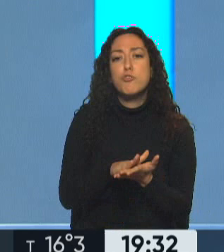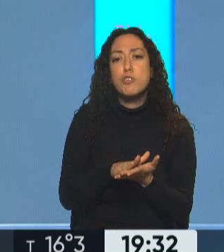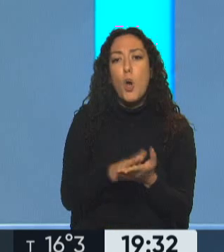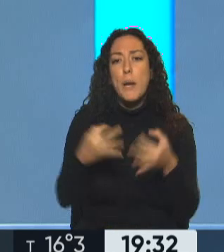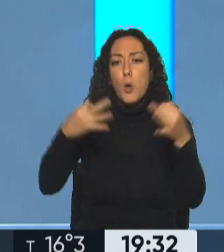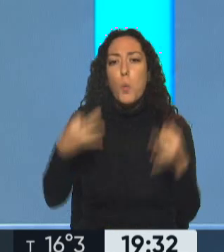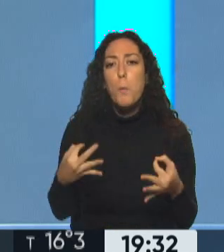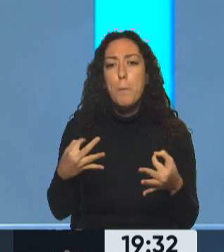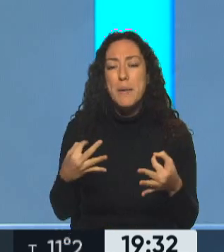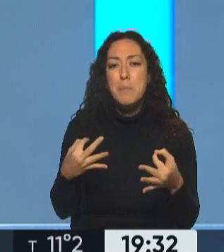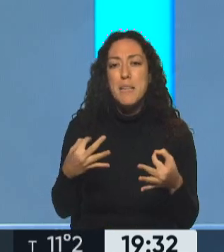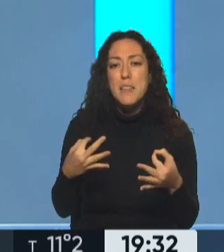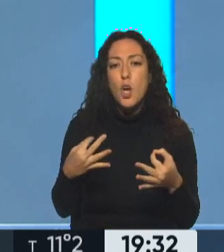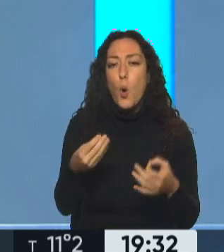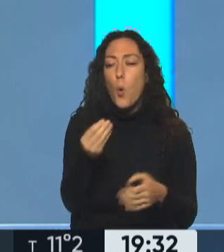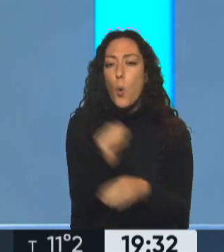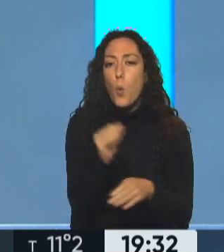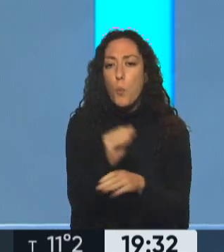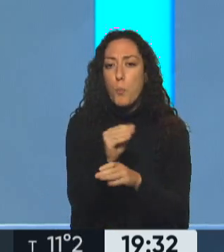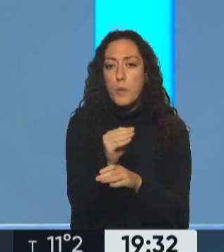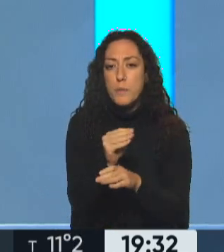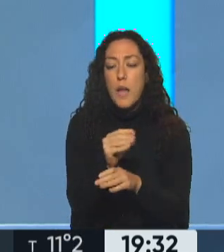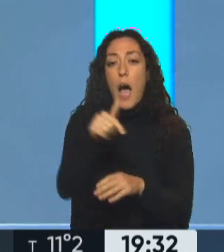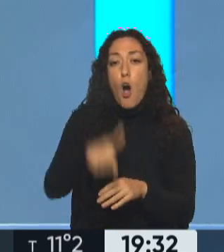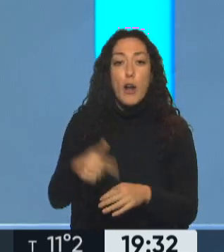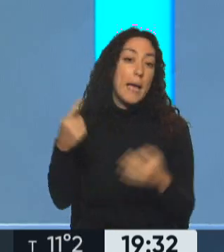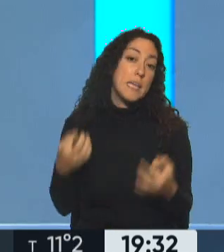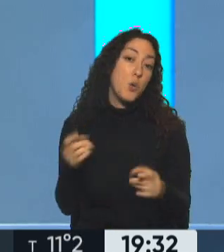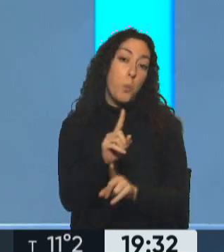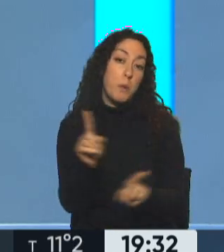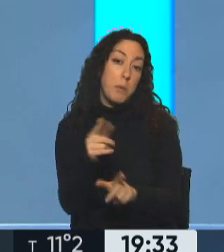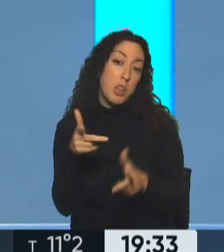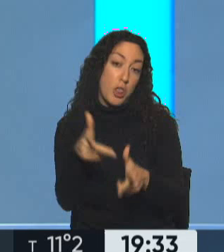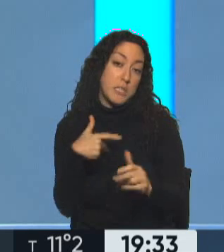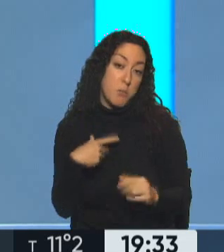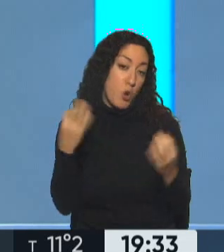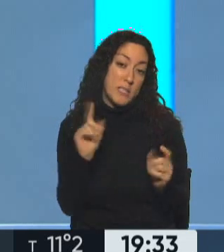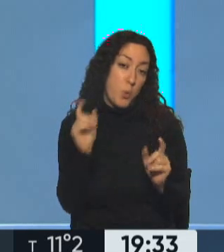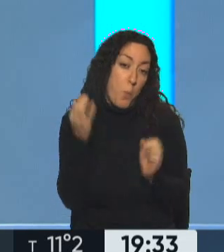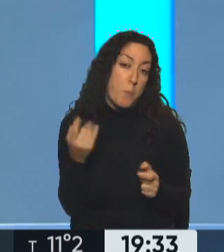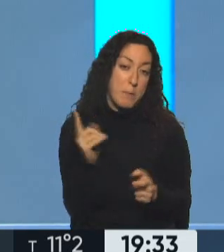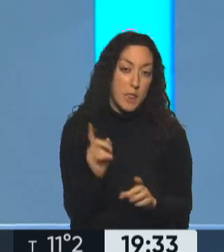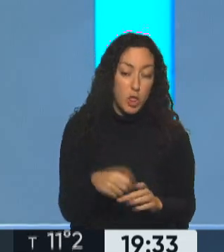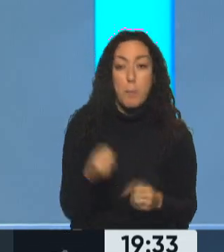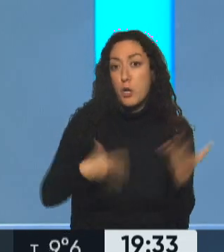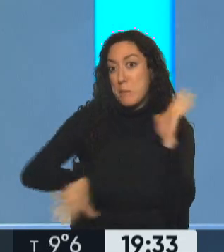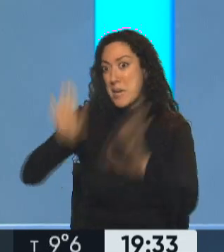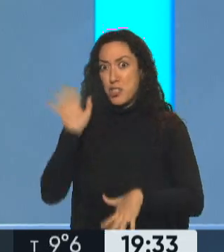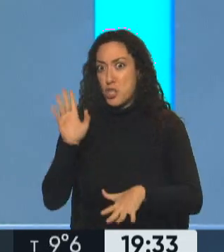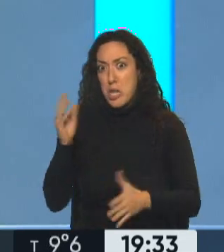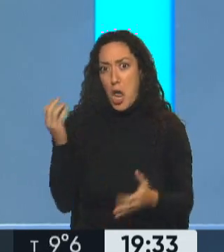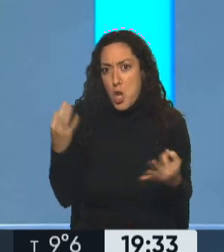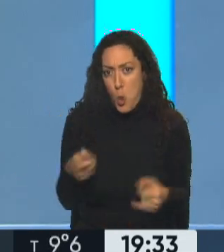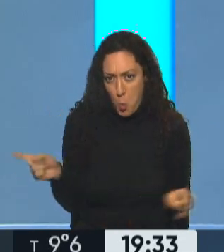dijimos el cumplimiento de la cuota alimentaria, ahora lo llamamos el incumplimiento, claro, porque eso es mayormente es incumplimiento. De manera abrumadora,